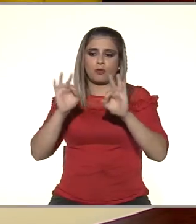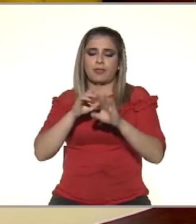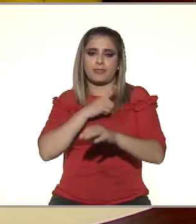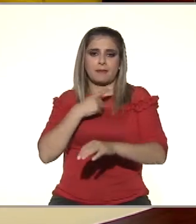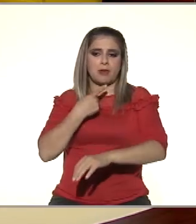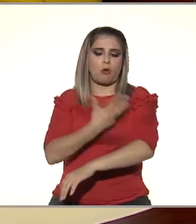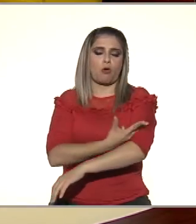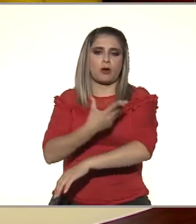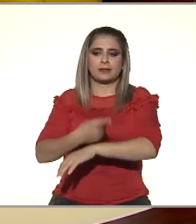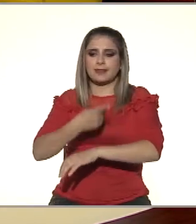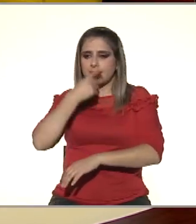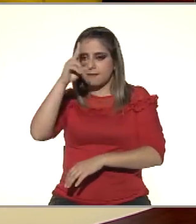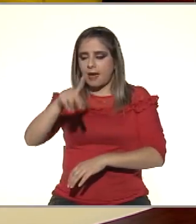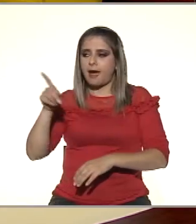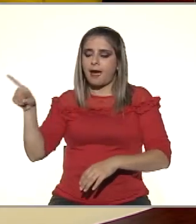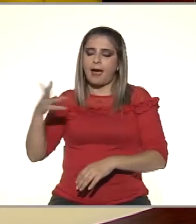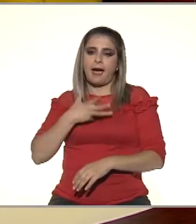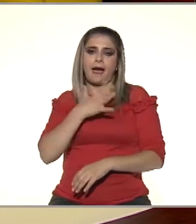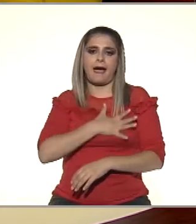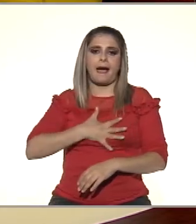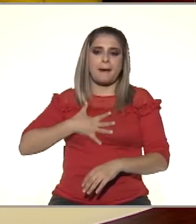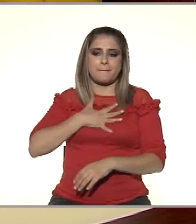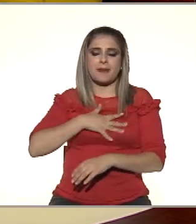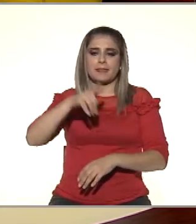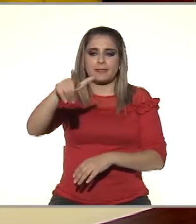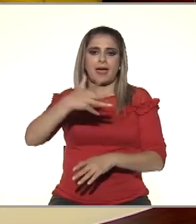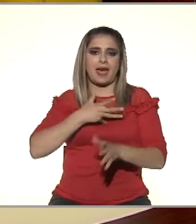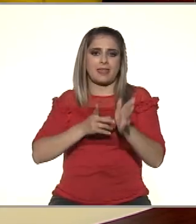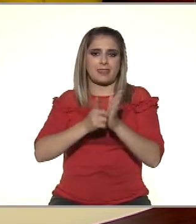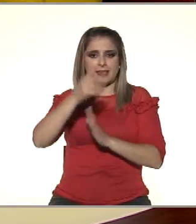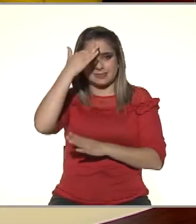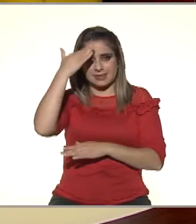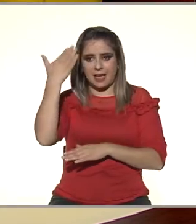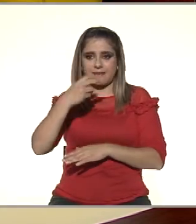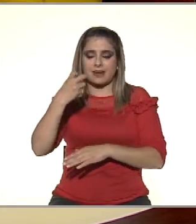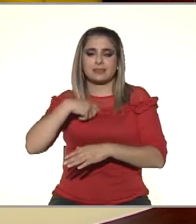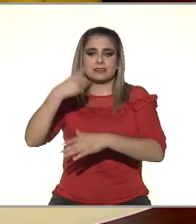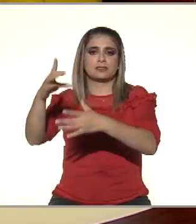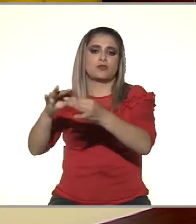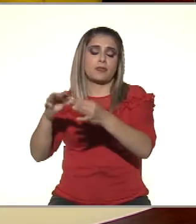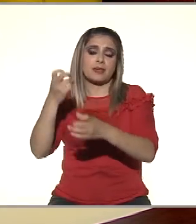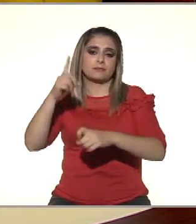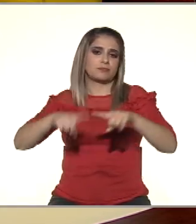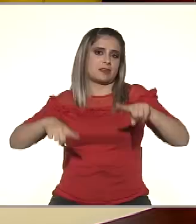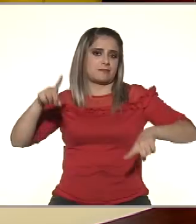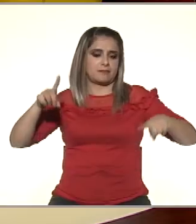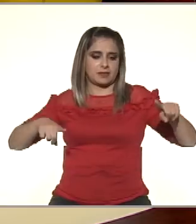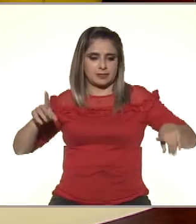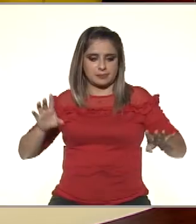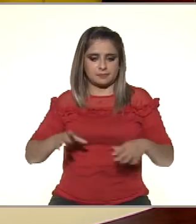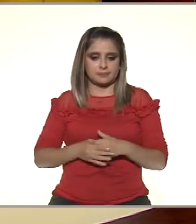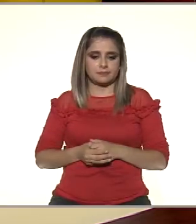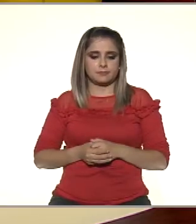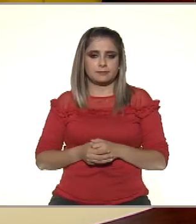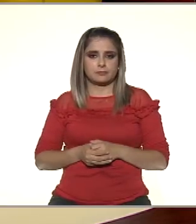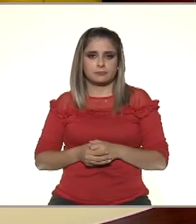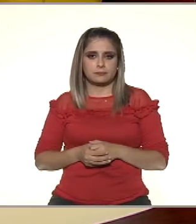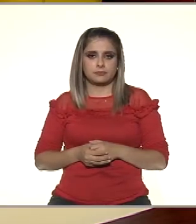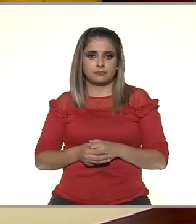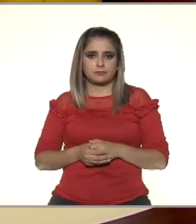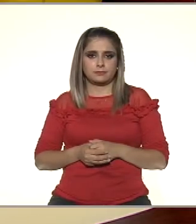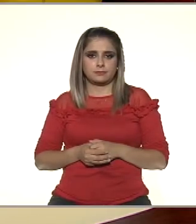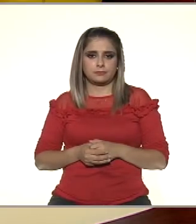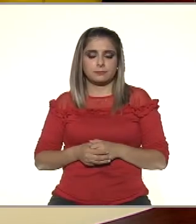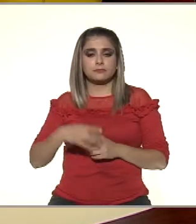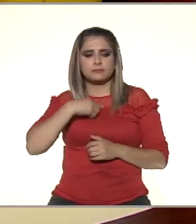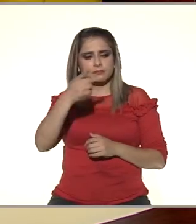y yo se lo tengo que contar, porque tiene derecho a saber. Entonces uno es derecho Pero los a saber. hijos, a ver, aquí hay una pregunta son para hijos. ti. Esas dos